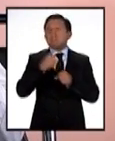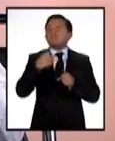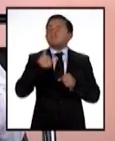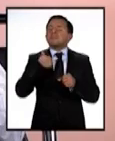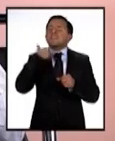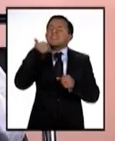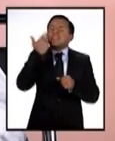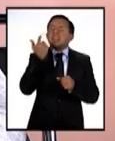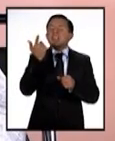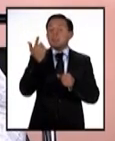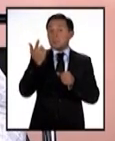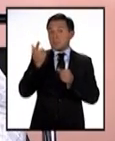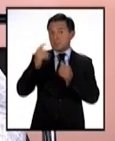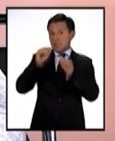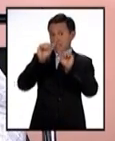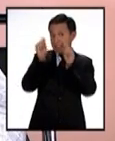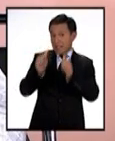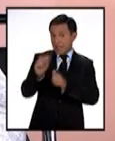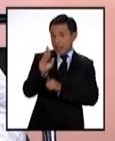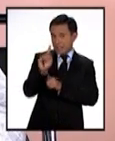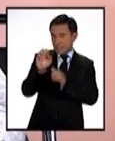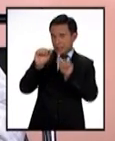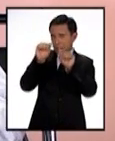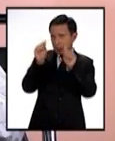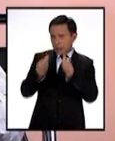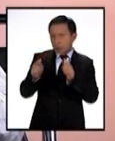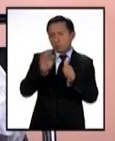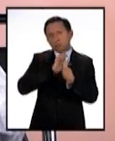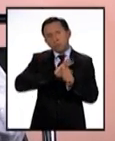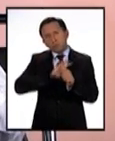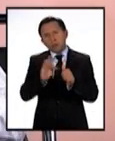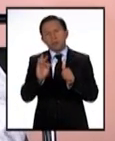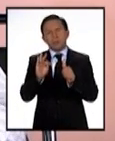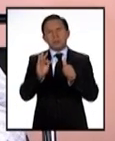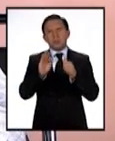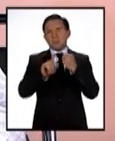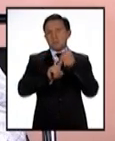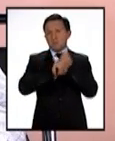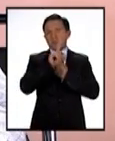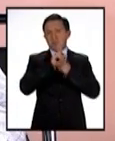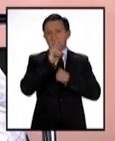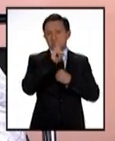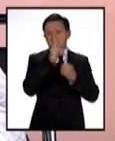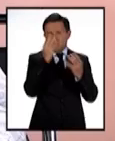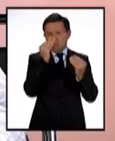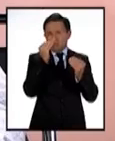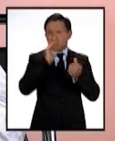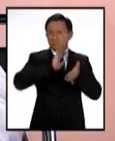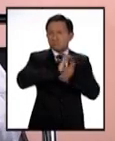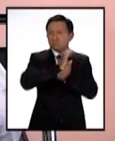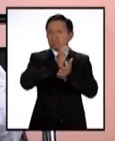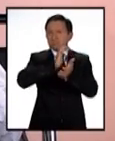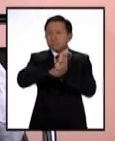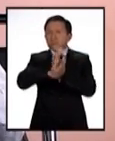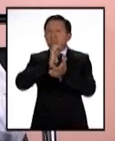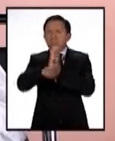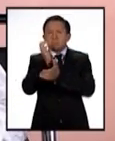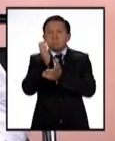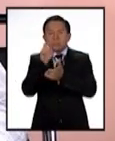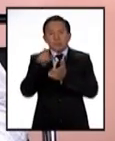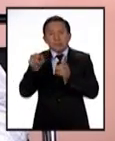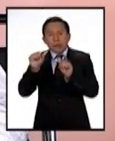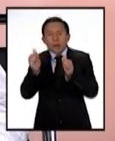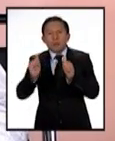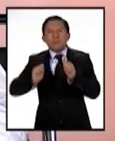reflexión para cerrar toda esta problemática que estamos sufriendo a través de la discriminación, intentando volverlo